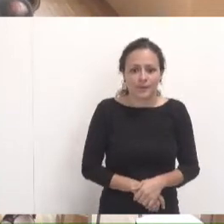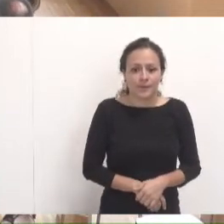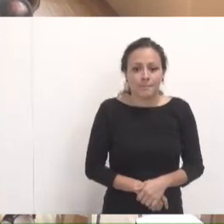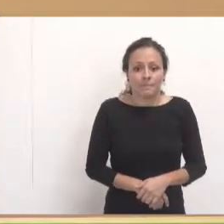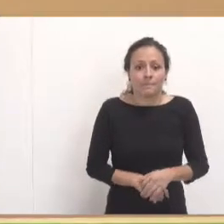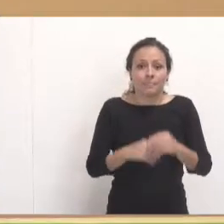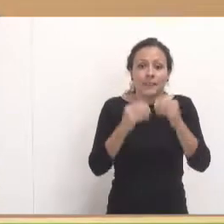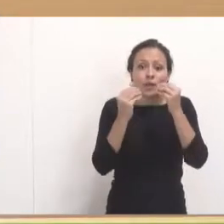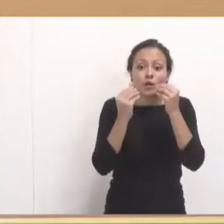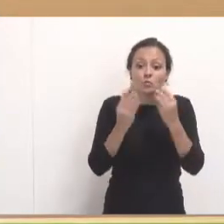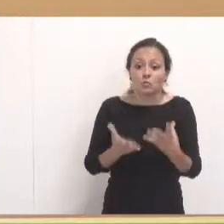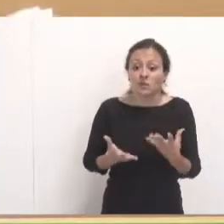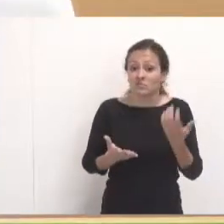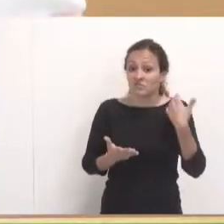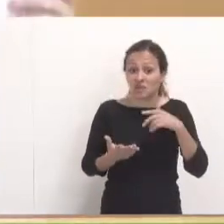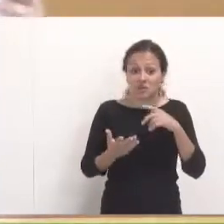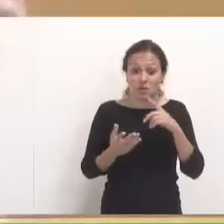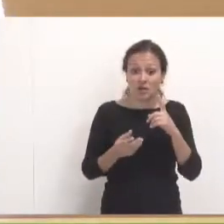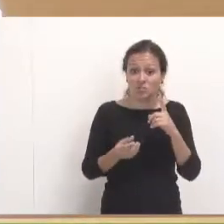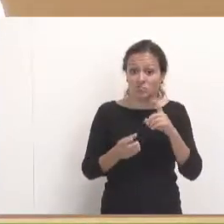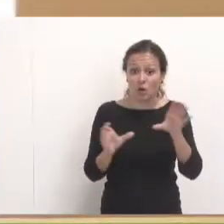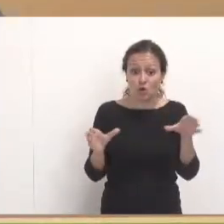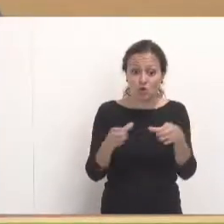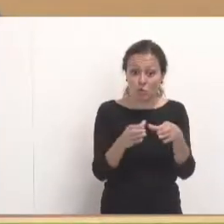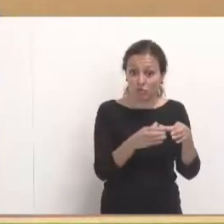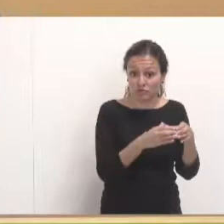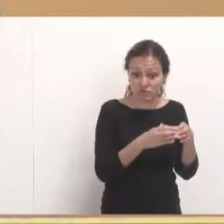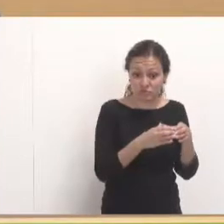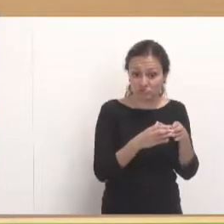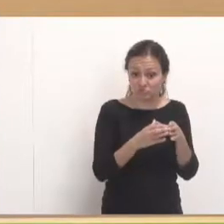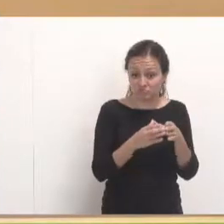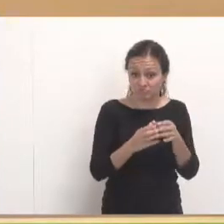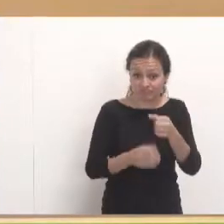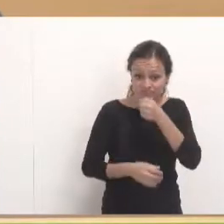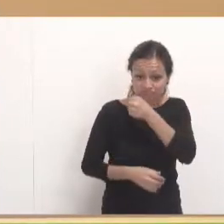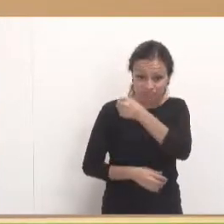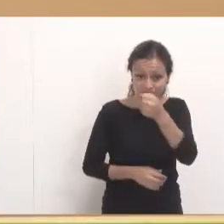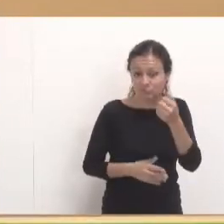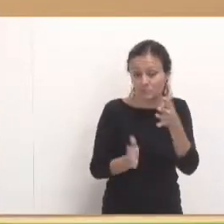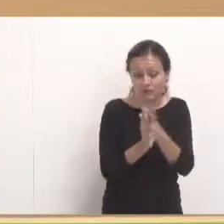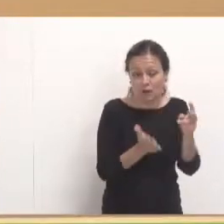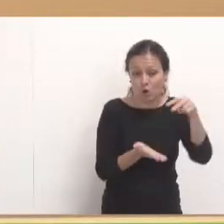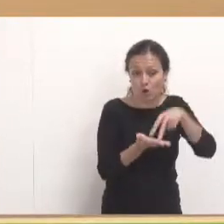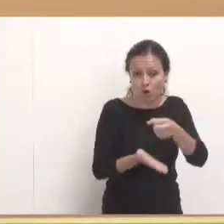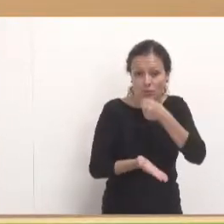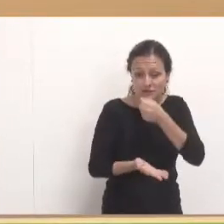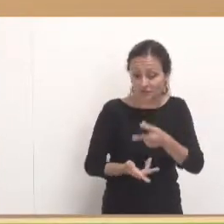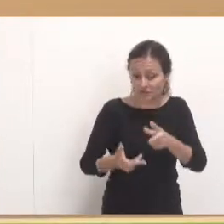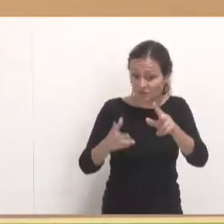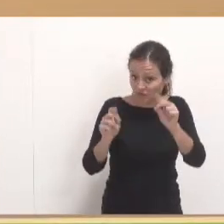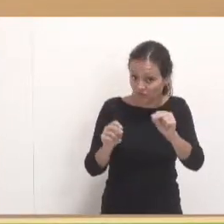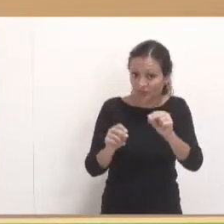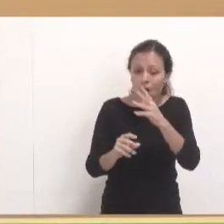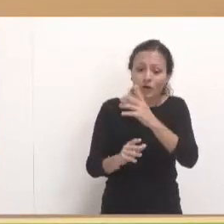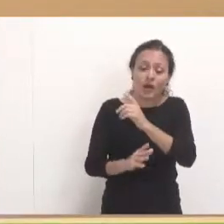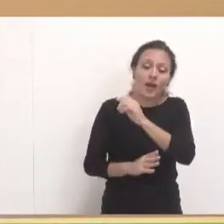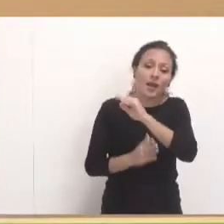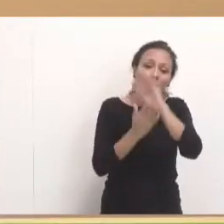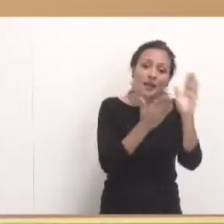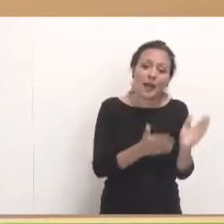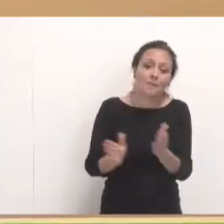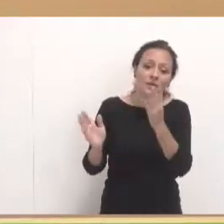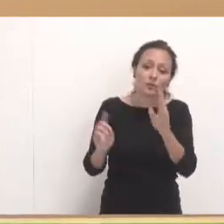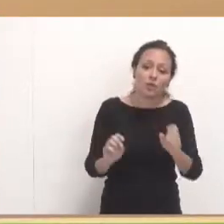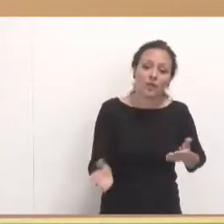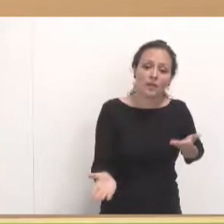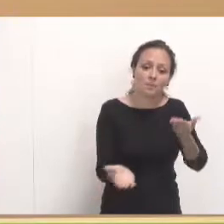Muy bien, no hay más intervenciones de los grupos. Se concluye, por tanto, la comparecencia. Ahora pasamos al capítulo de mociones.